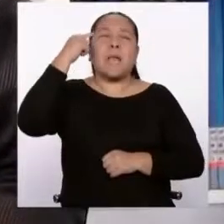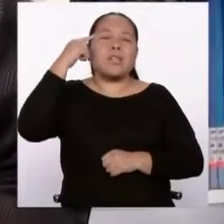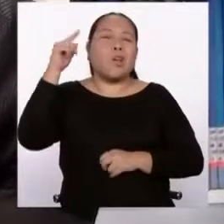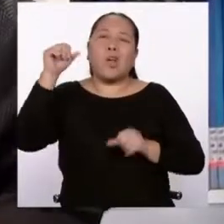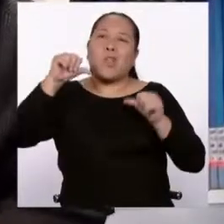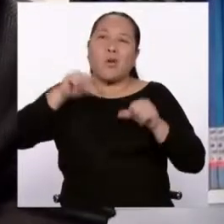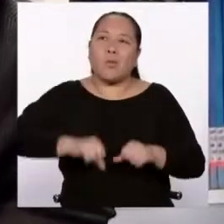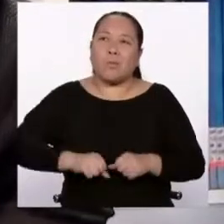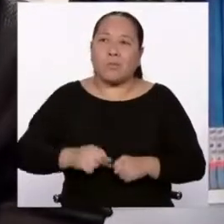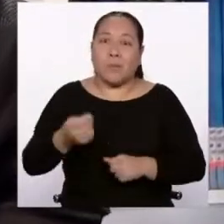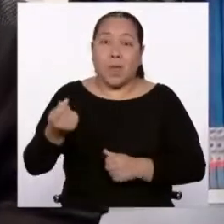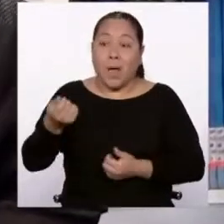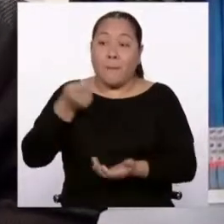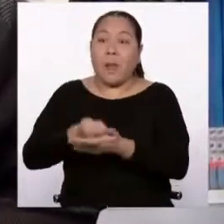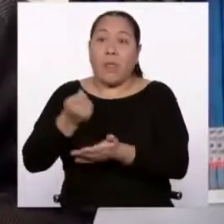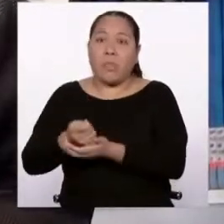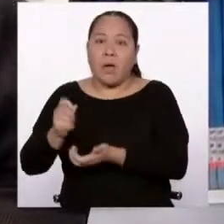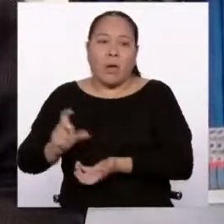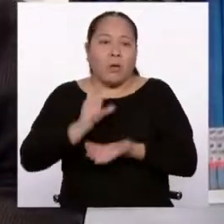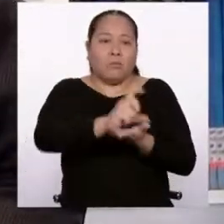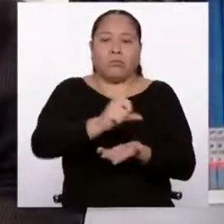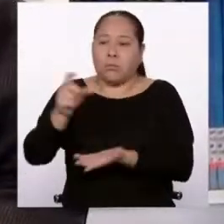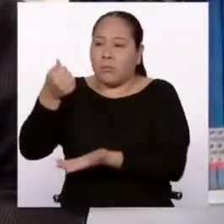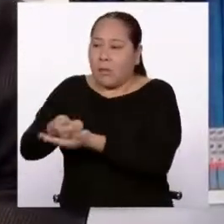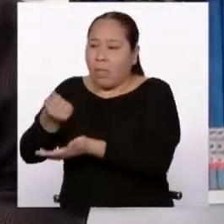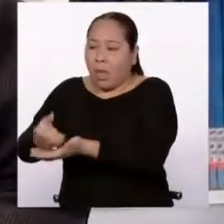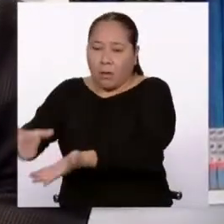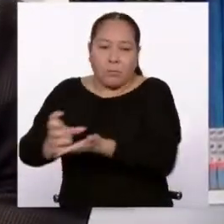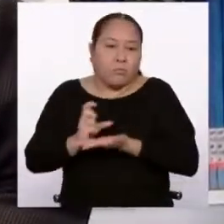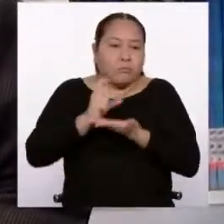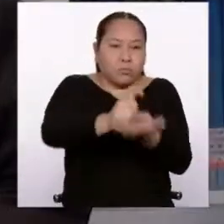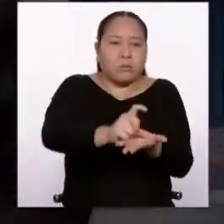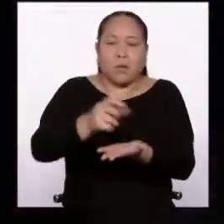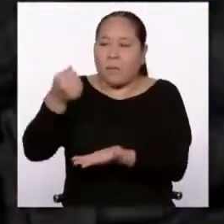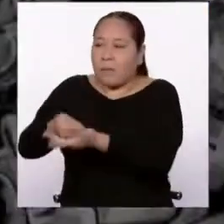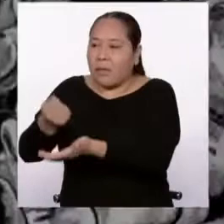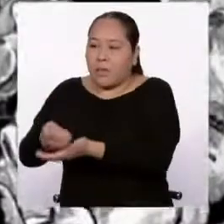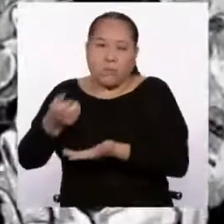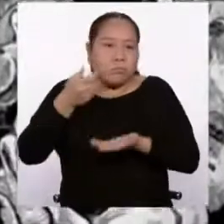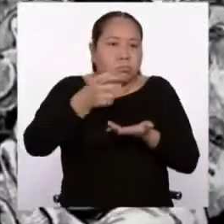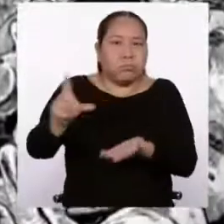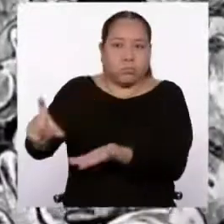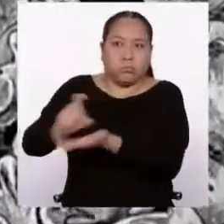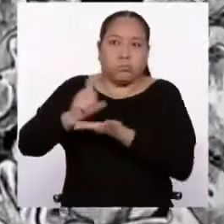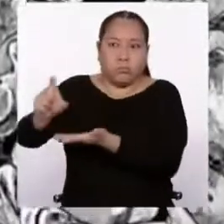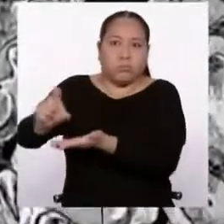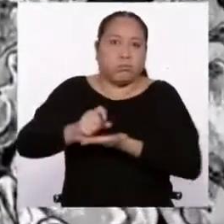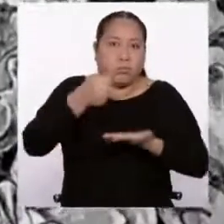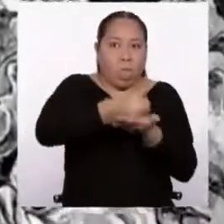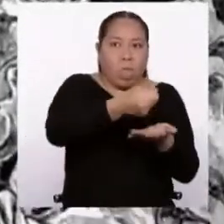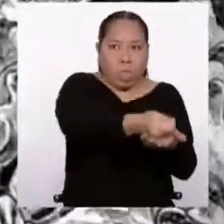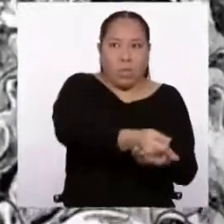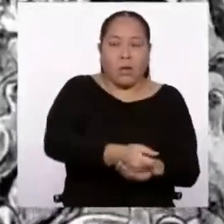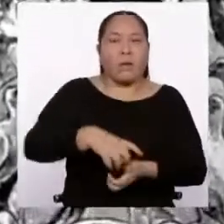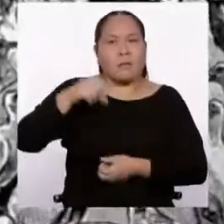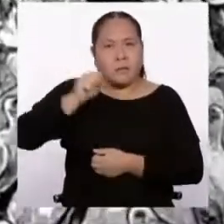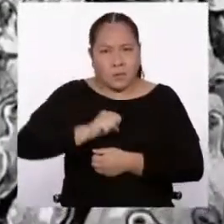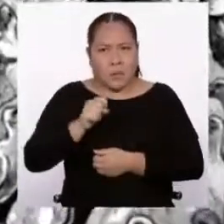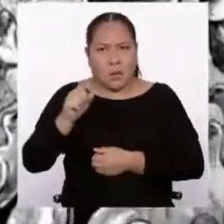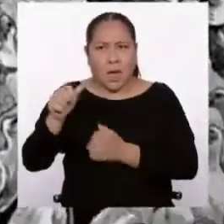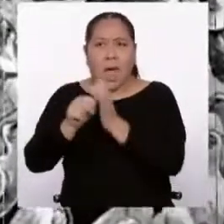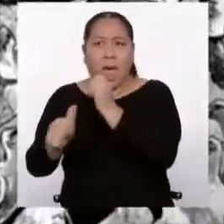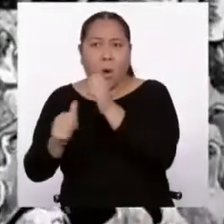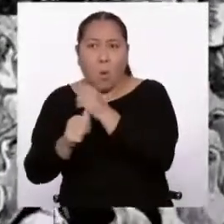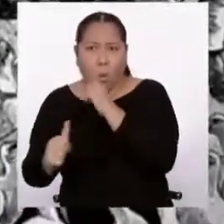gastar hoy el dinero de mañana, ¿no? Esto debido a que el el guano, si bien produce ingentes riquezas, lo hace